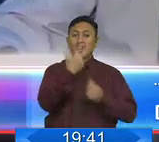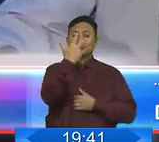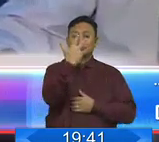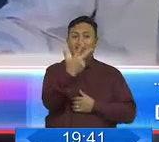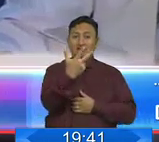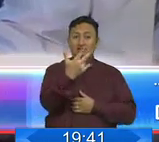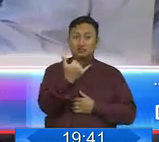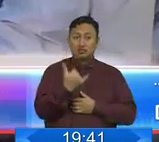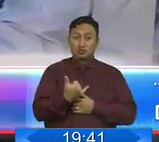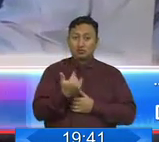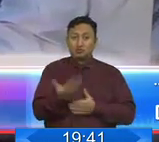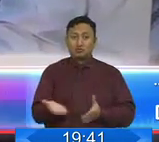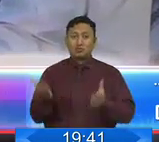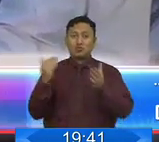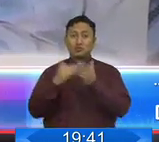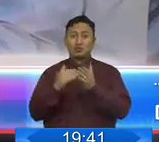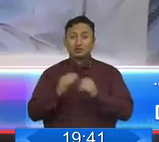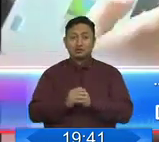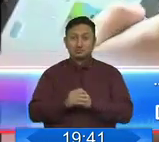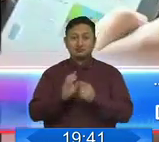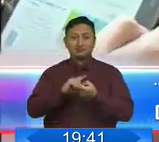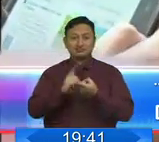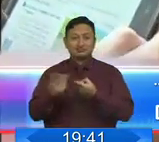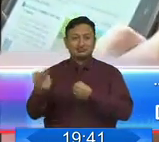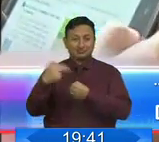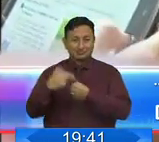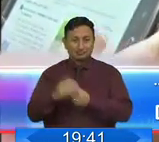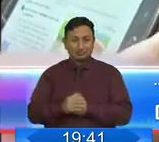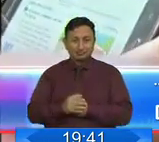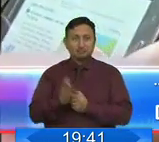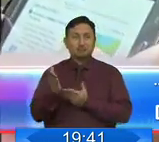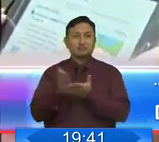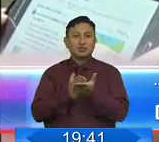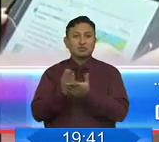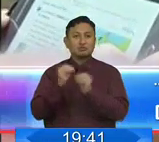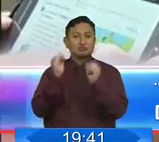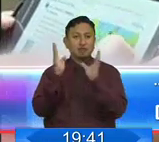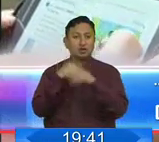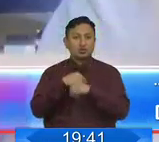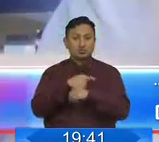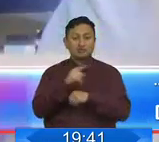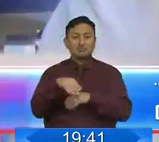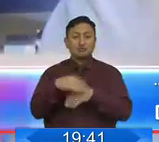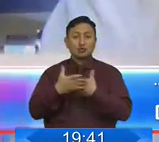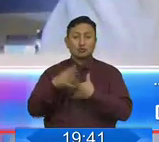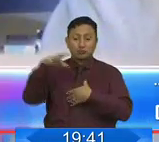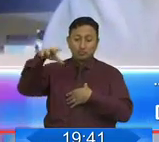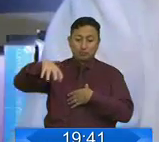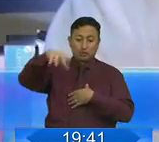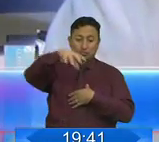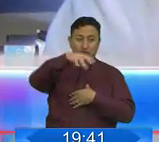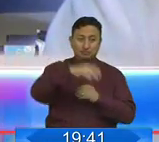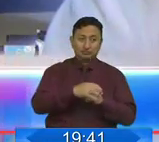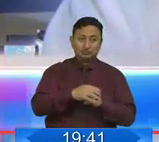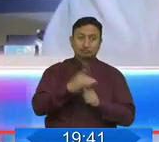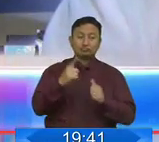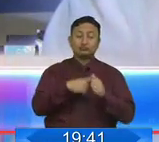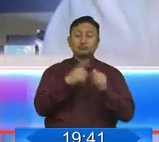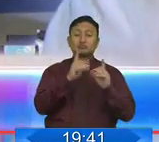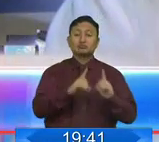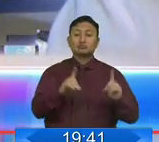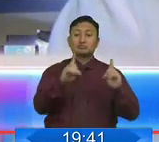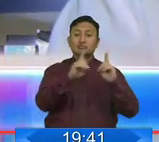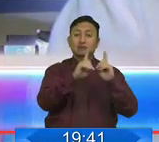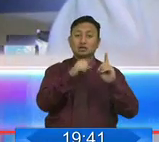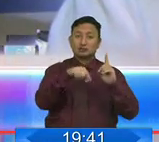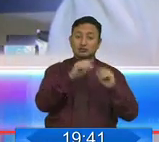vuelto a estas lides. Precisa que el servicio gratuito estará segmentado Tenemos que establecer una base de datos. Esa base de datos están